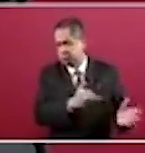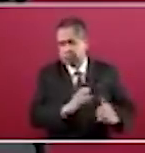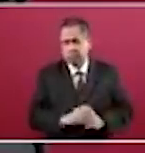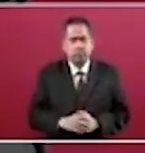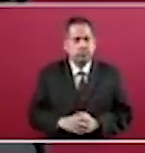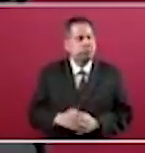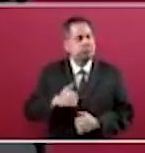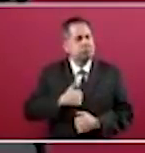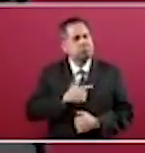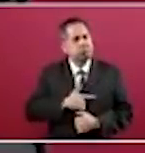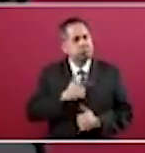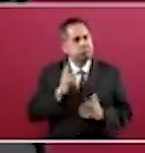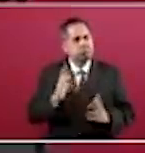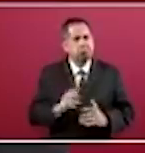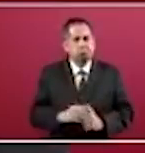Me gustaría